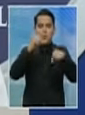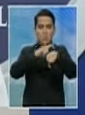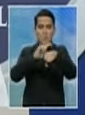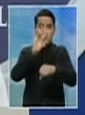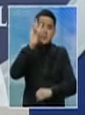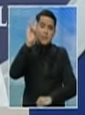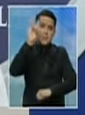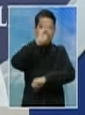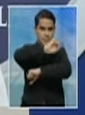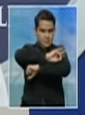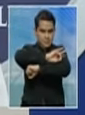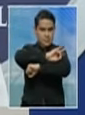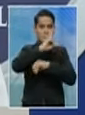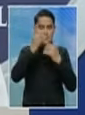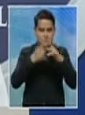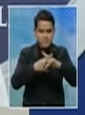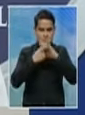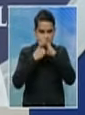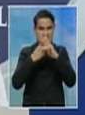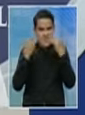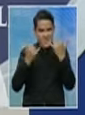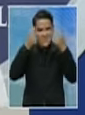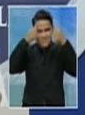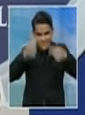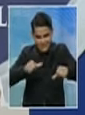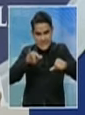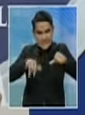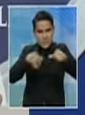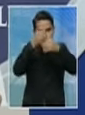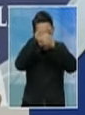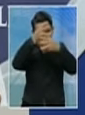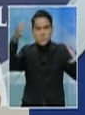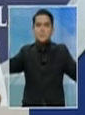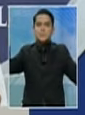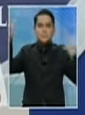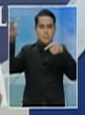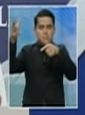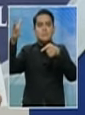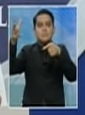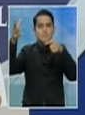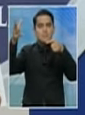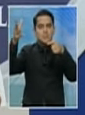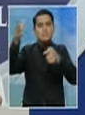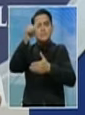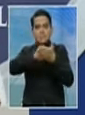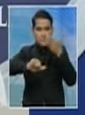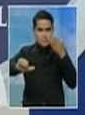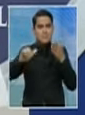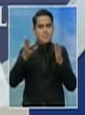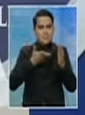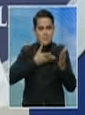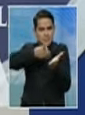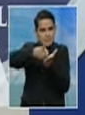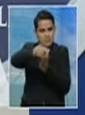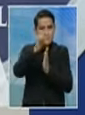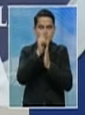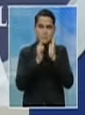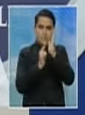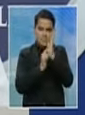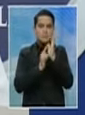días a partir de la aprobación y publicación de este decreto ejecutivo las garantías constitucionales